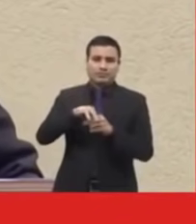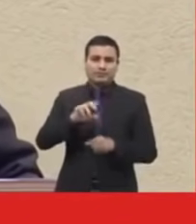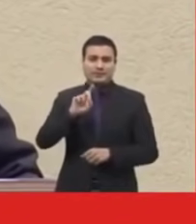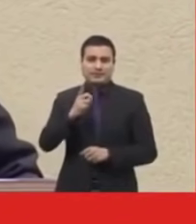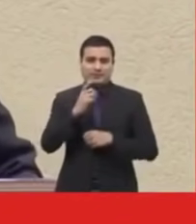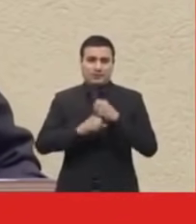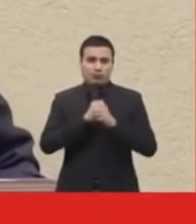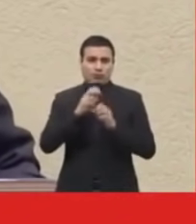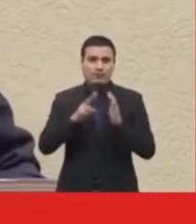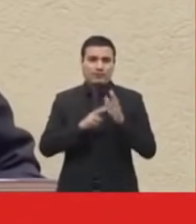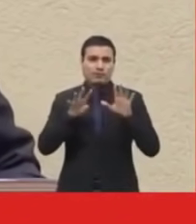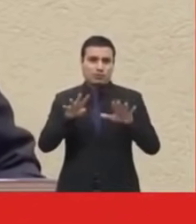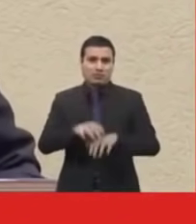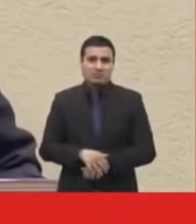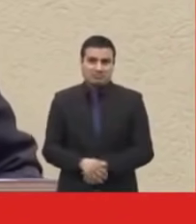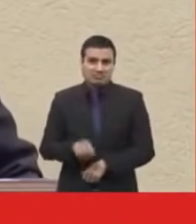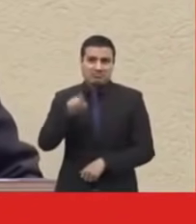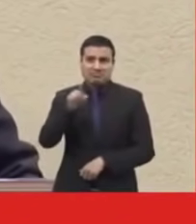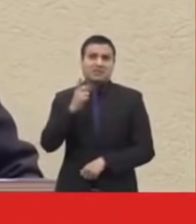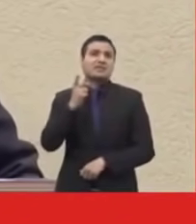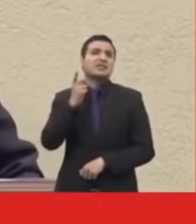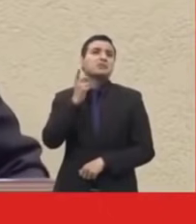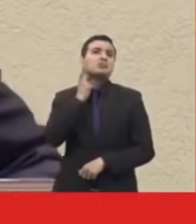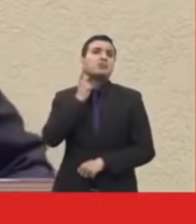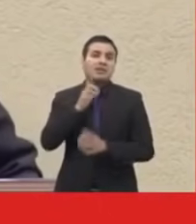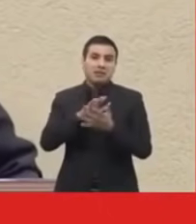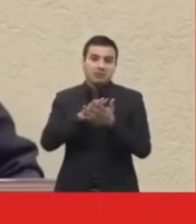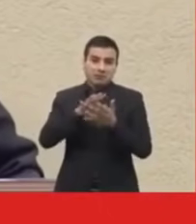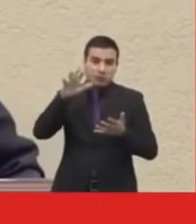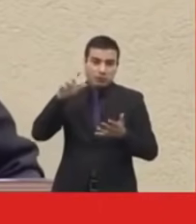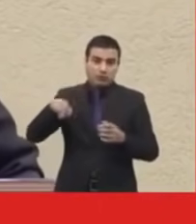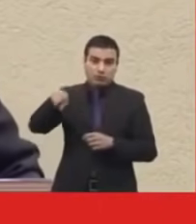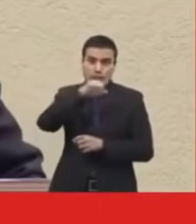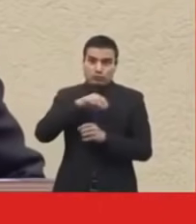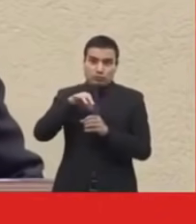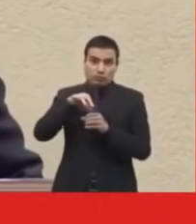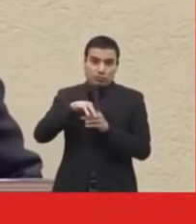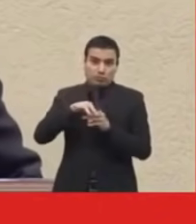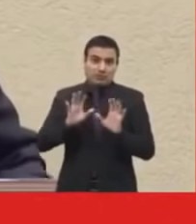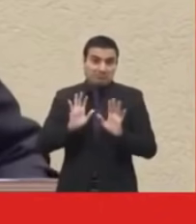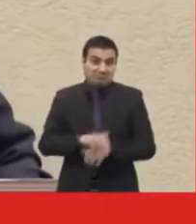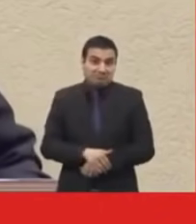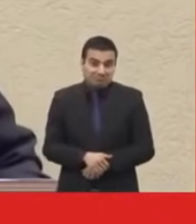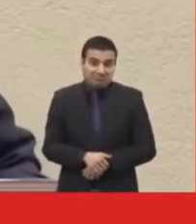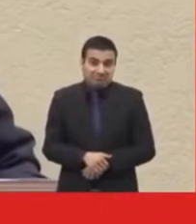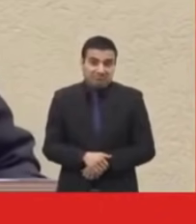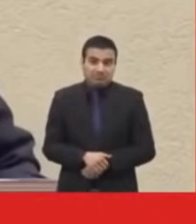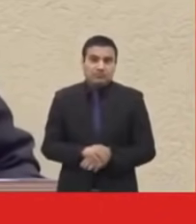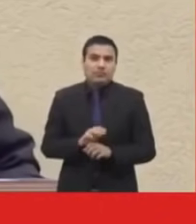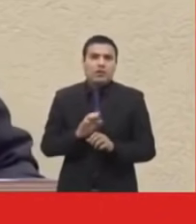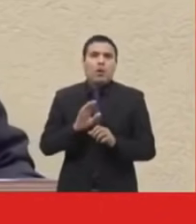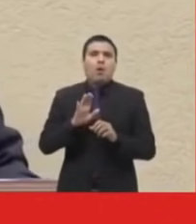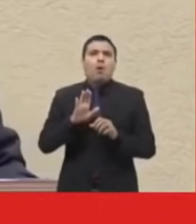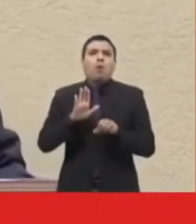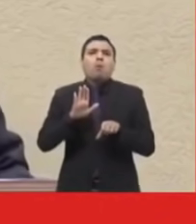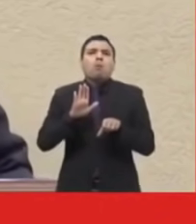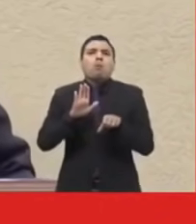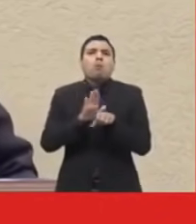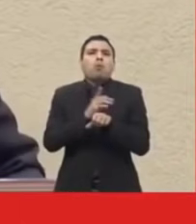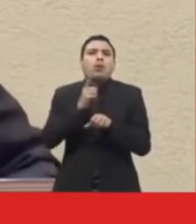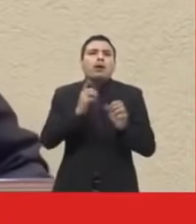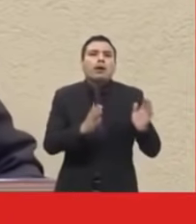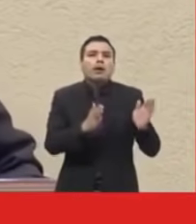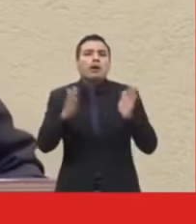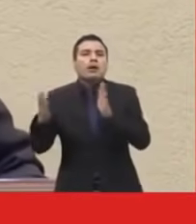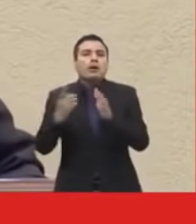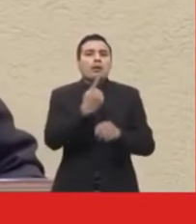por la mayoría por el órgano reformador de la constitución para que fuera por las razones que sean para que fuera el